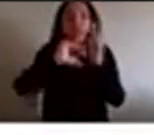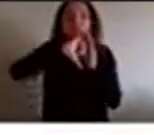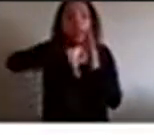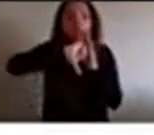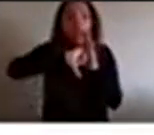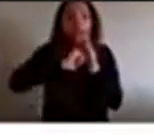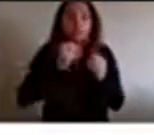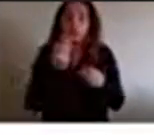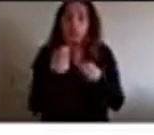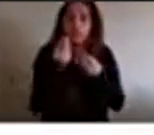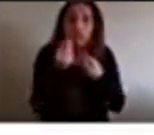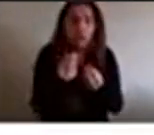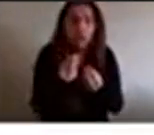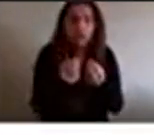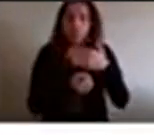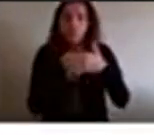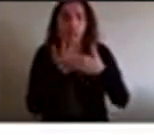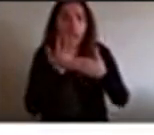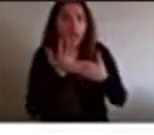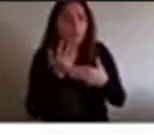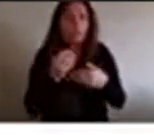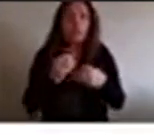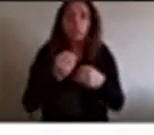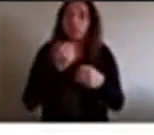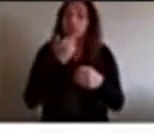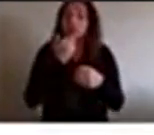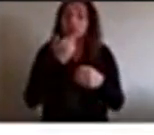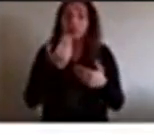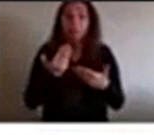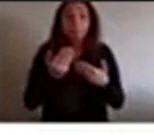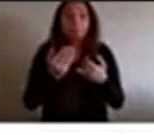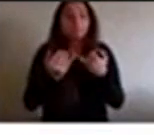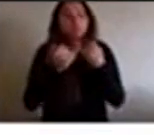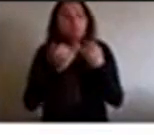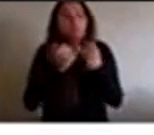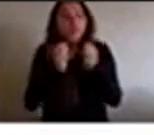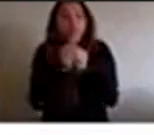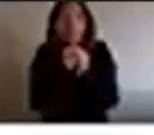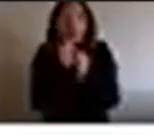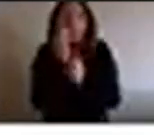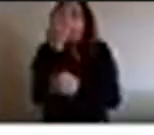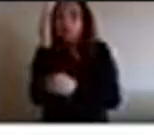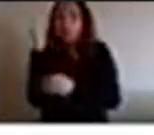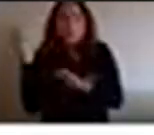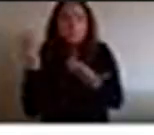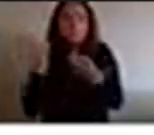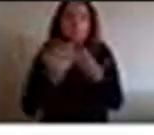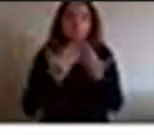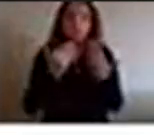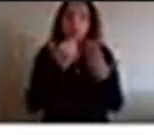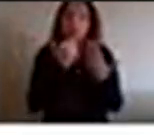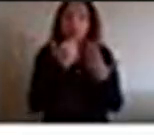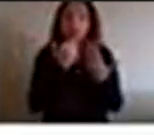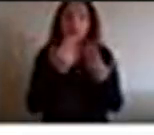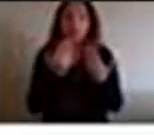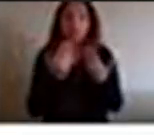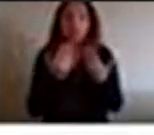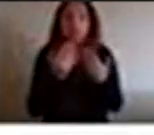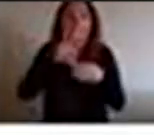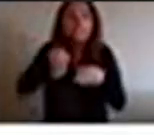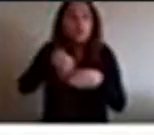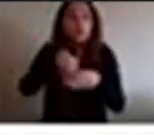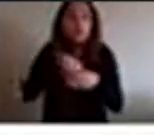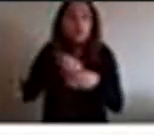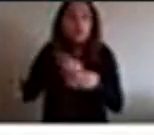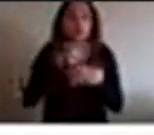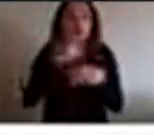empleo moderno, es un tipo de empleo sustentable, ¿cierto? Porque es amigable con el medio ambiente y la naturaleza, pero además un tipo de empleo inclusivo. Y